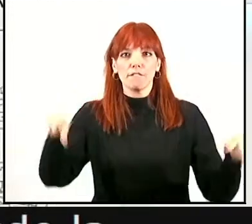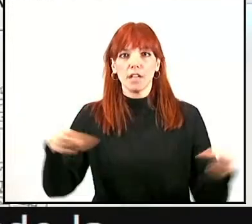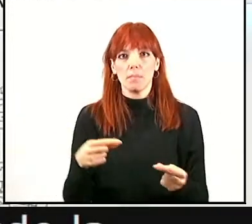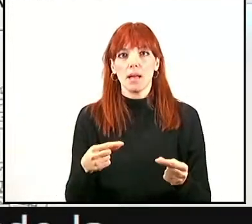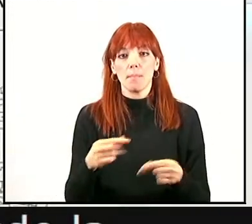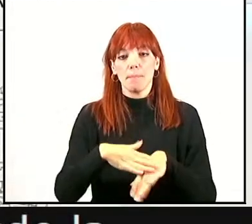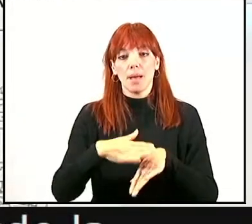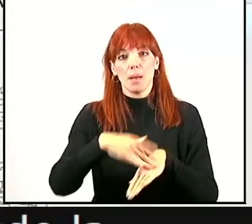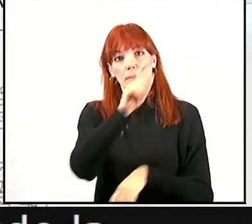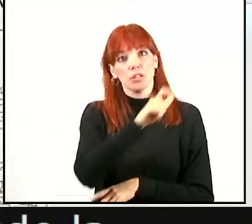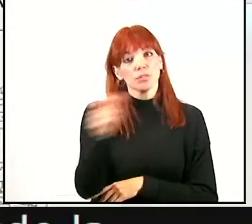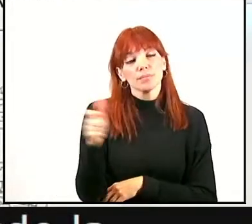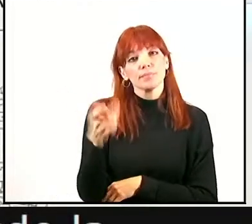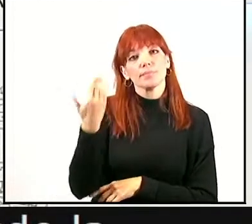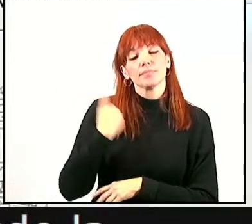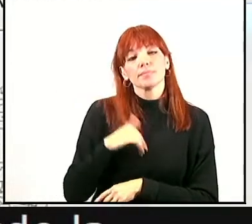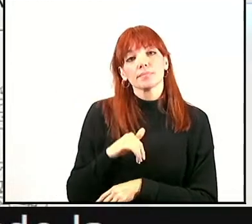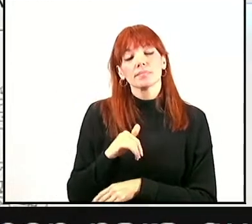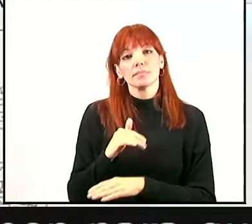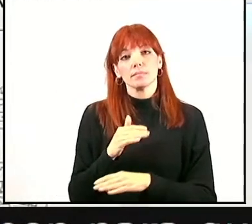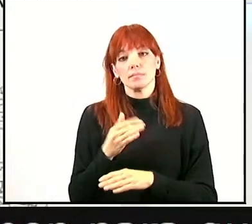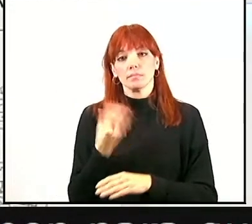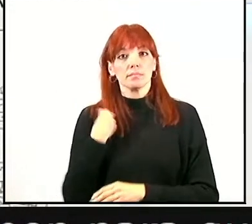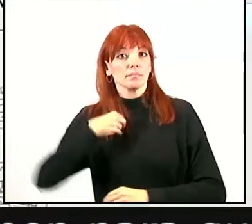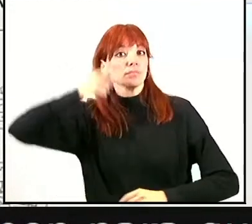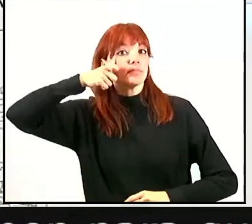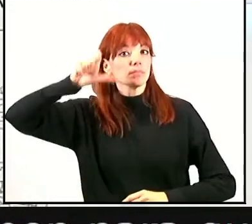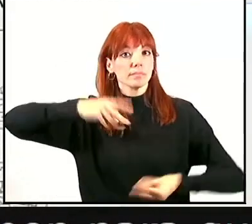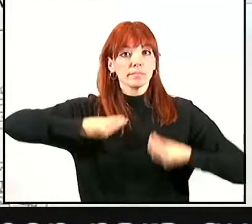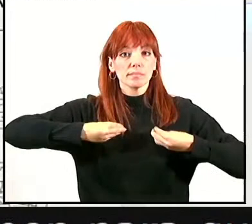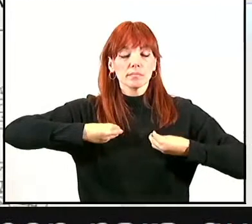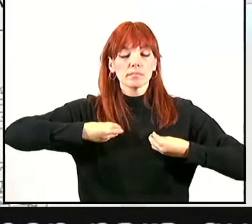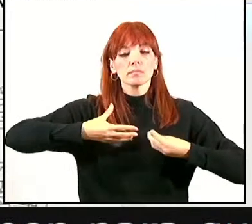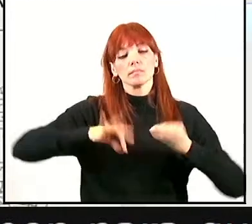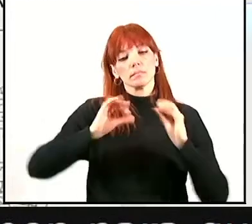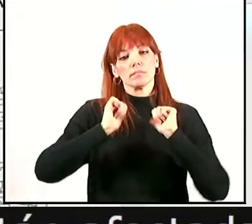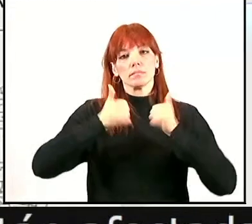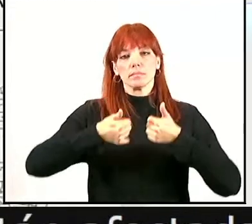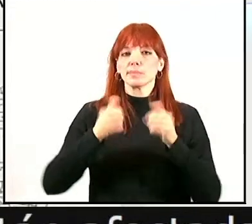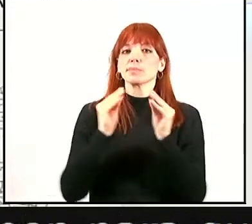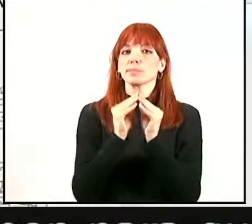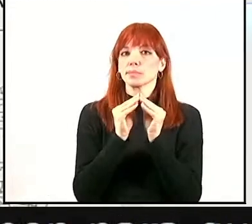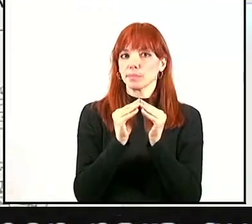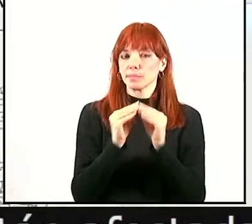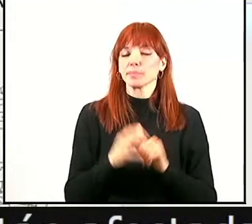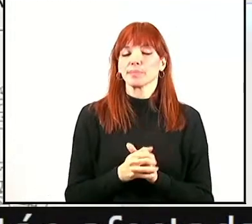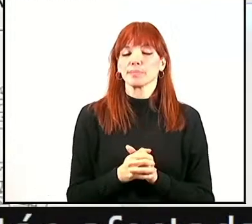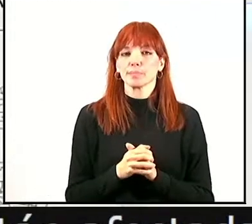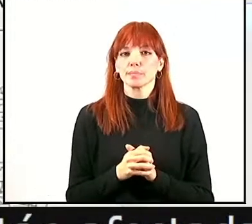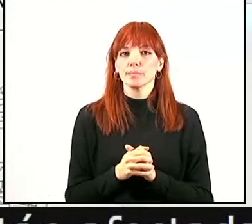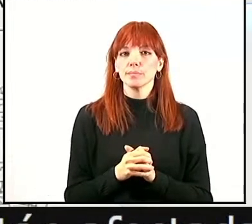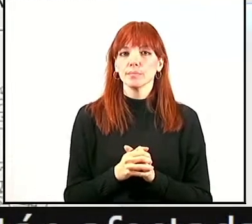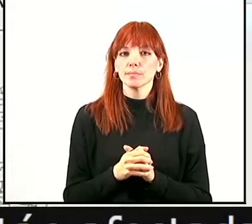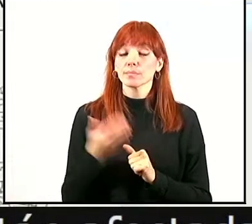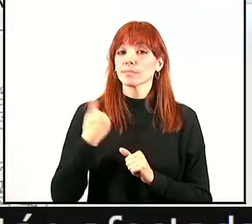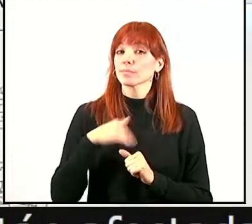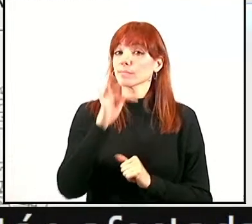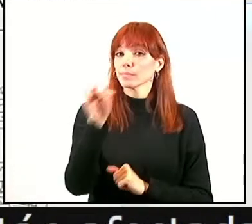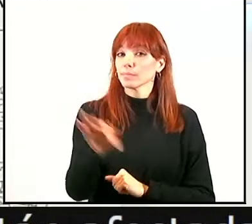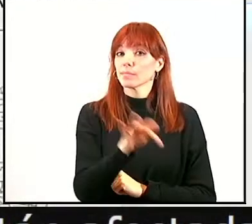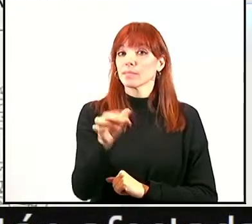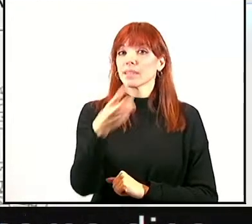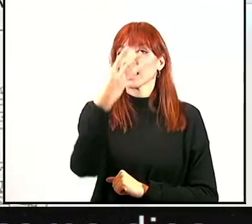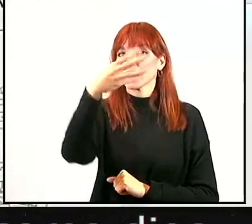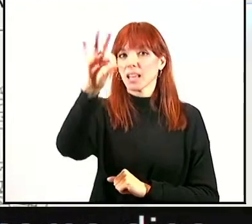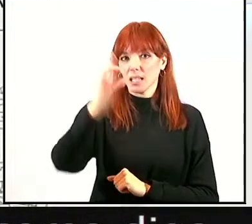personas de esos ayuntamientos que están afectadas pues se pueda tramitar estas ayudas. Ya, como digo, hay 30 ayuntamientos